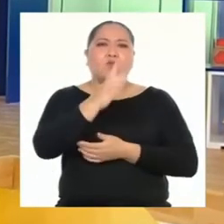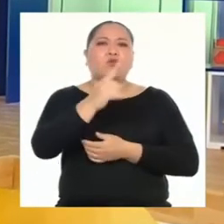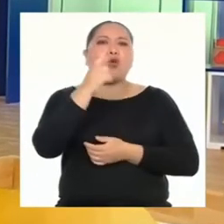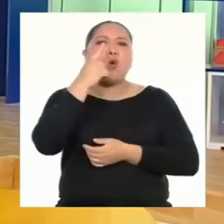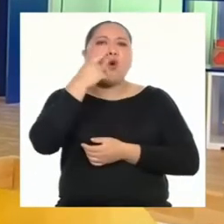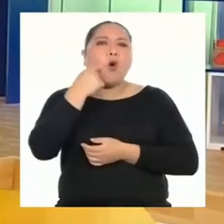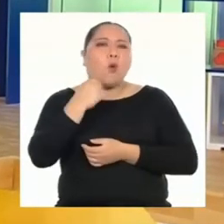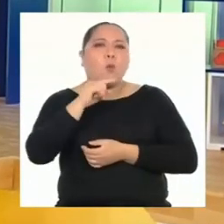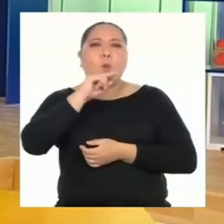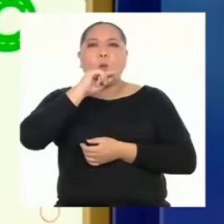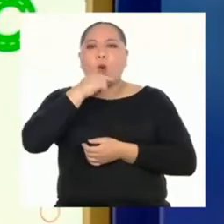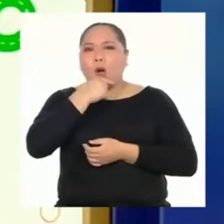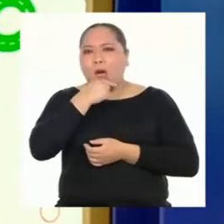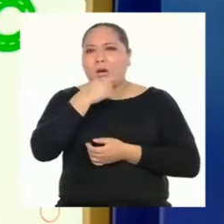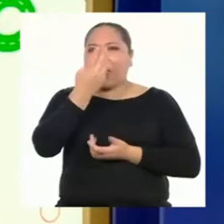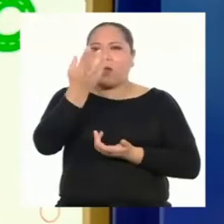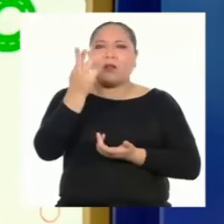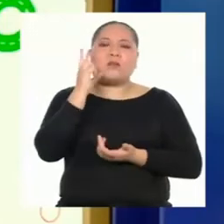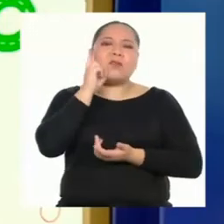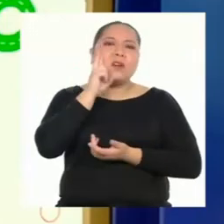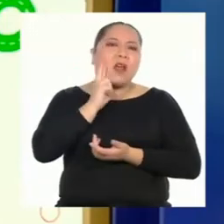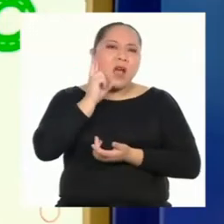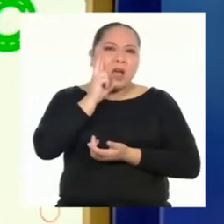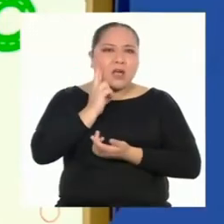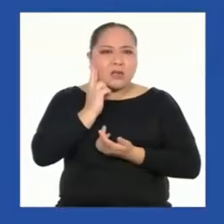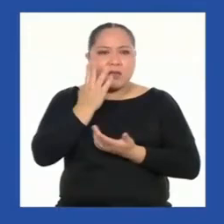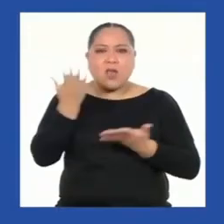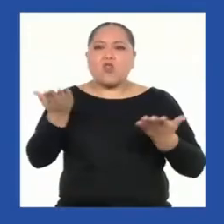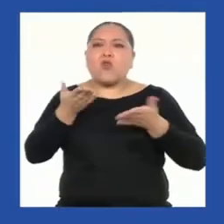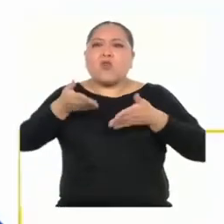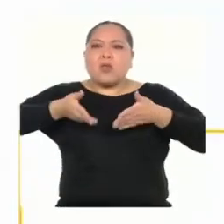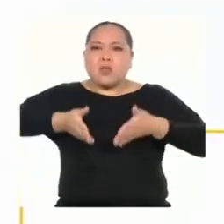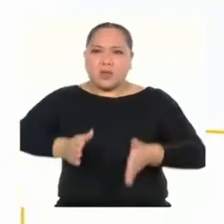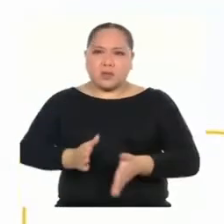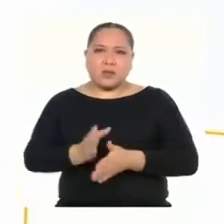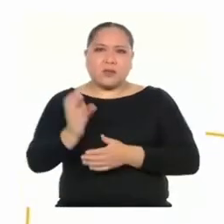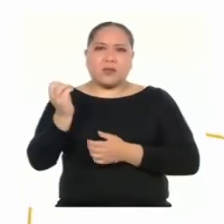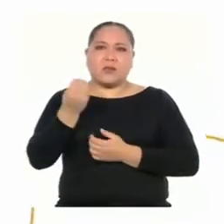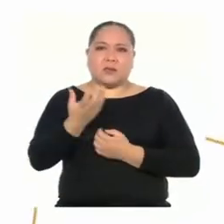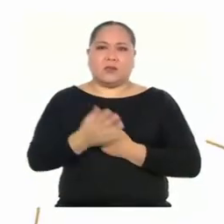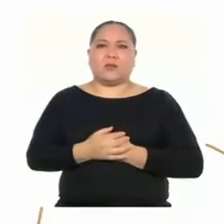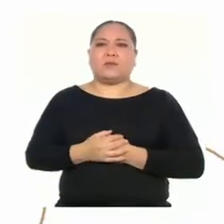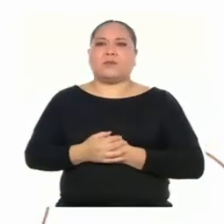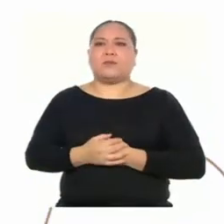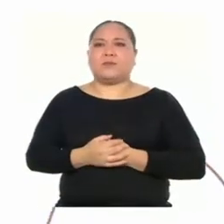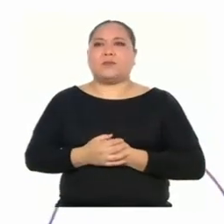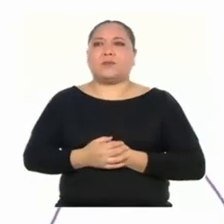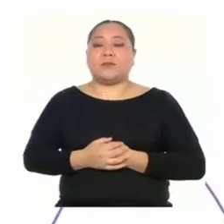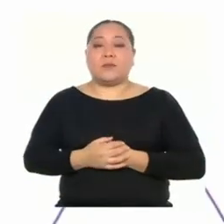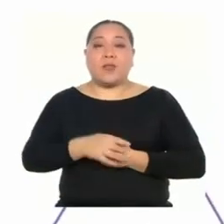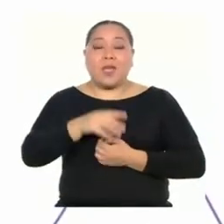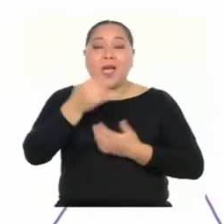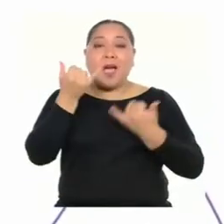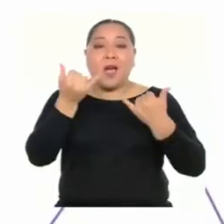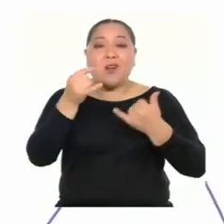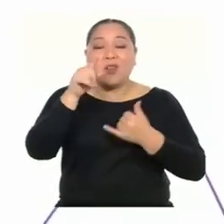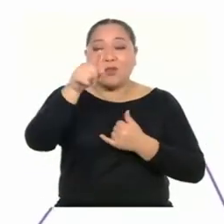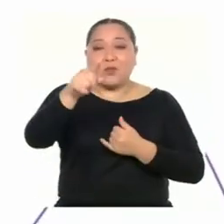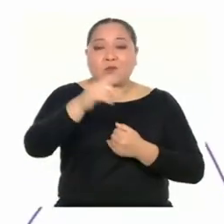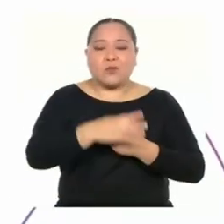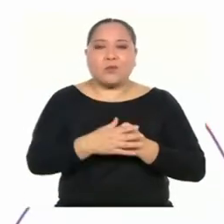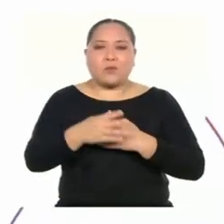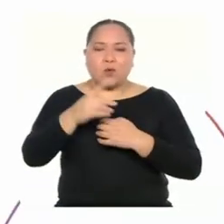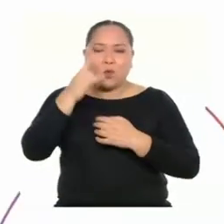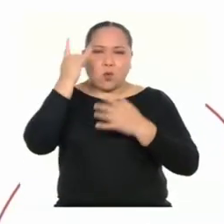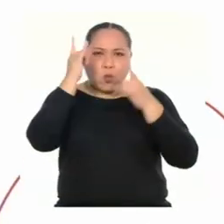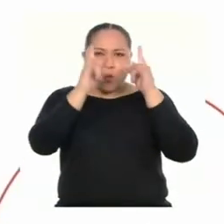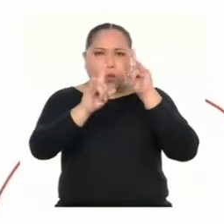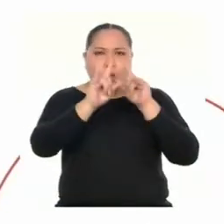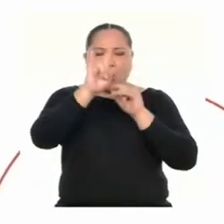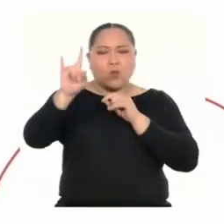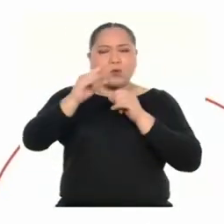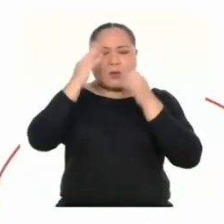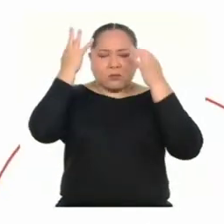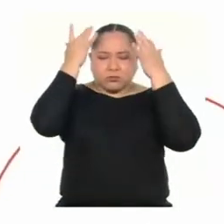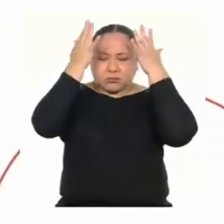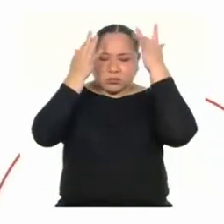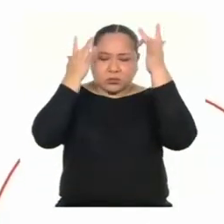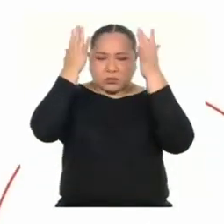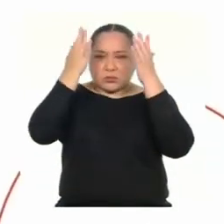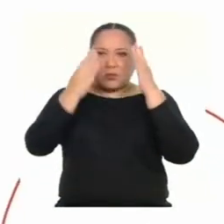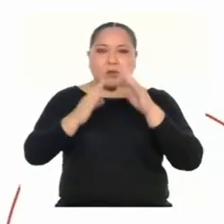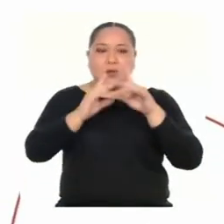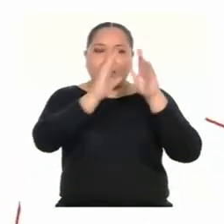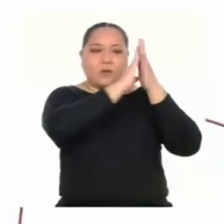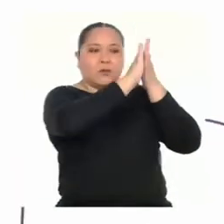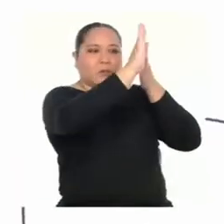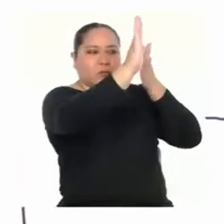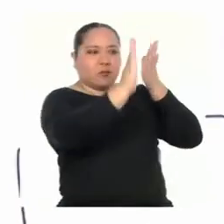o condición. Ahora te toca a ti. Empleando toda tu creatividad, elabora un afiche en contra